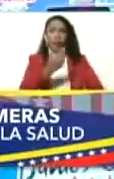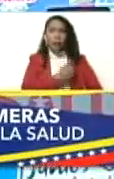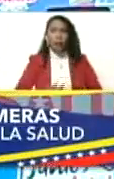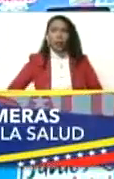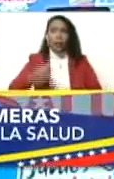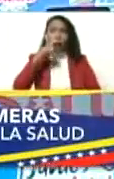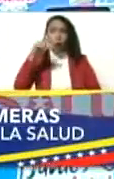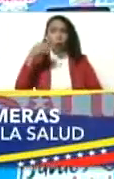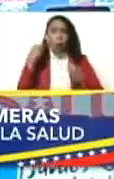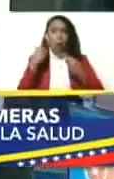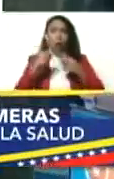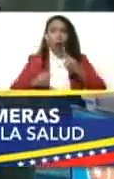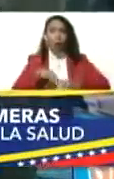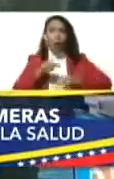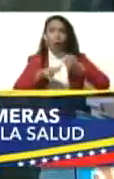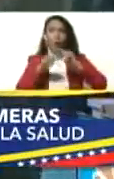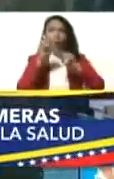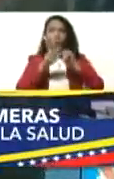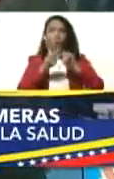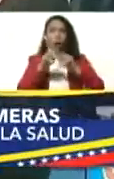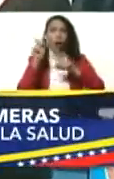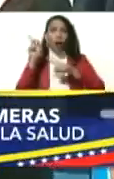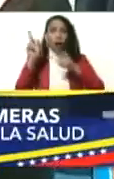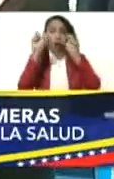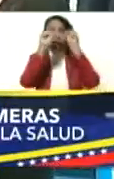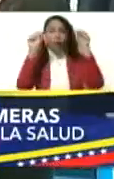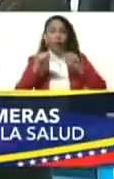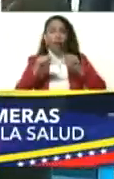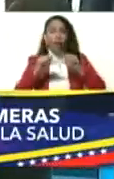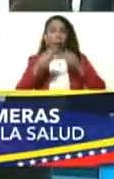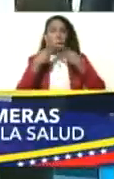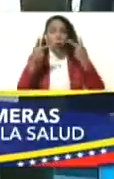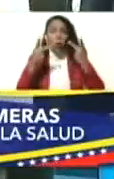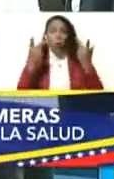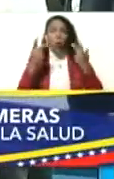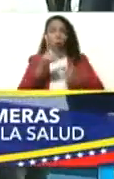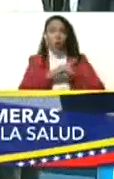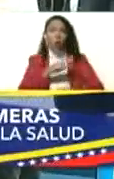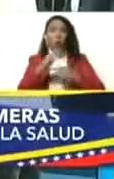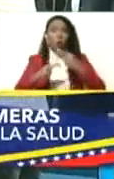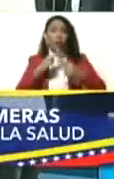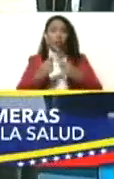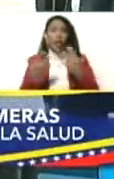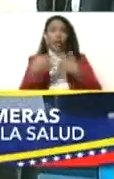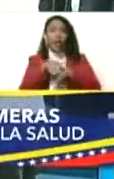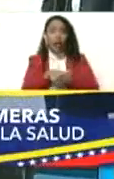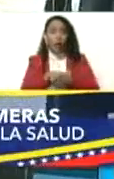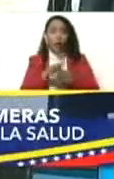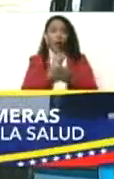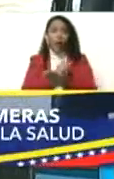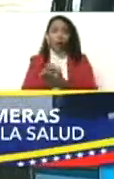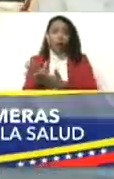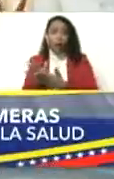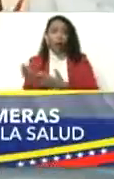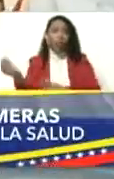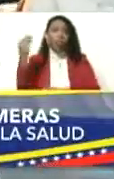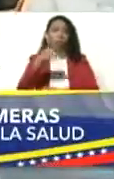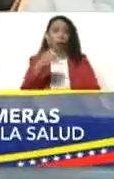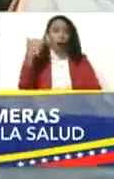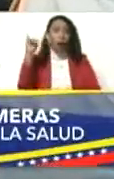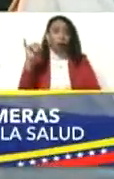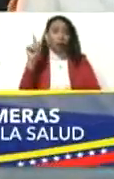para construir un poderoso sistema público universal, integrado, gratuito y de calidad. Además, tiene que ser